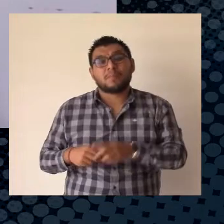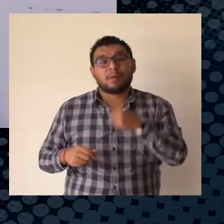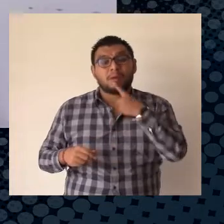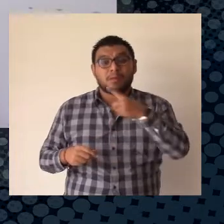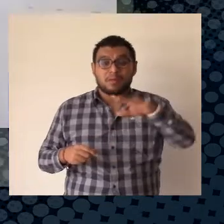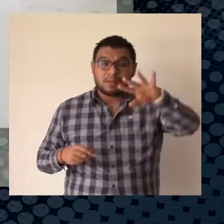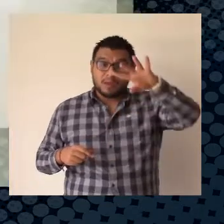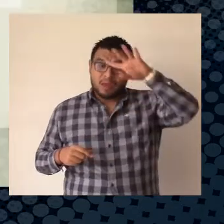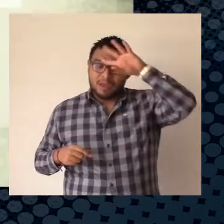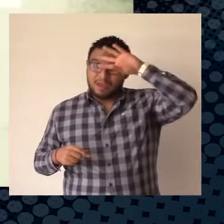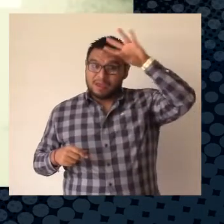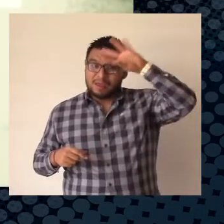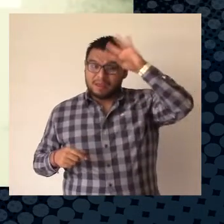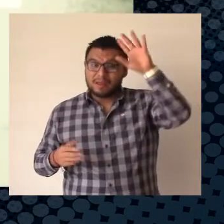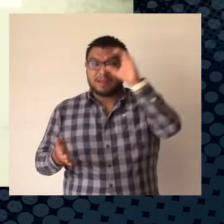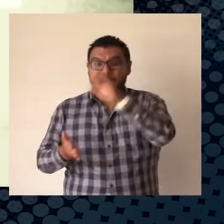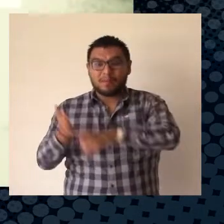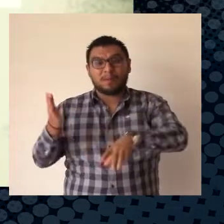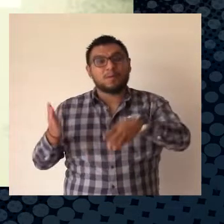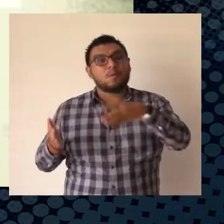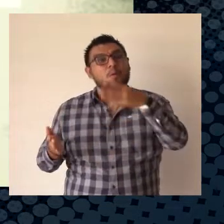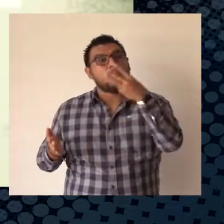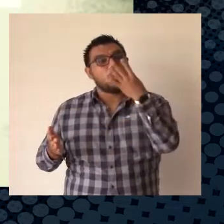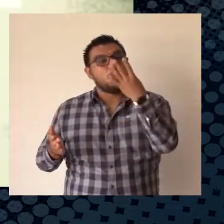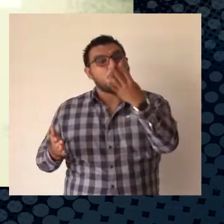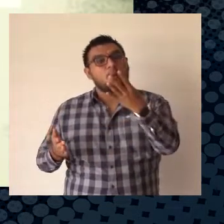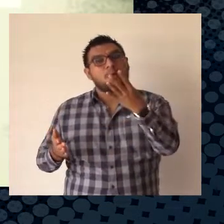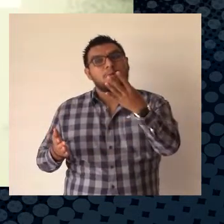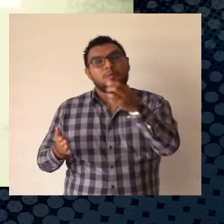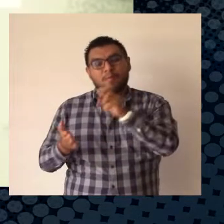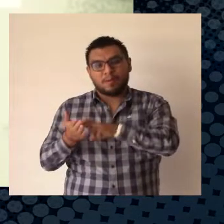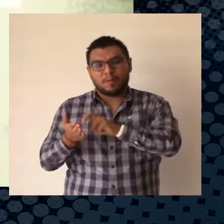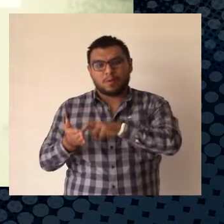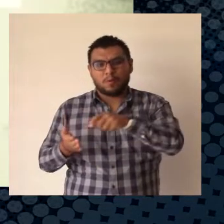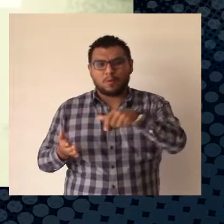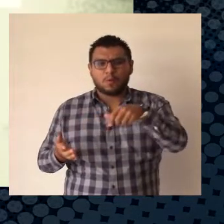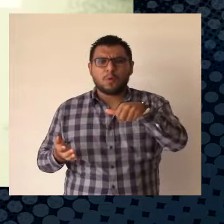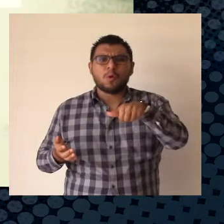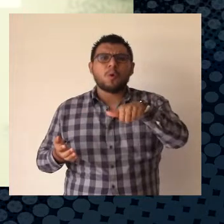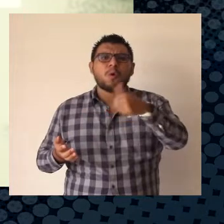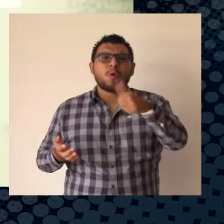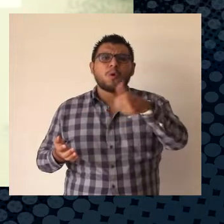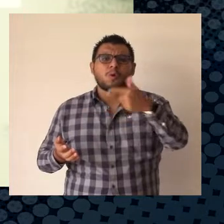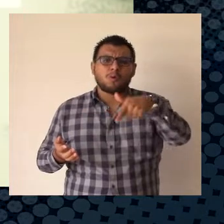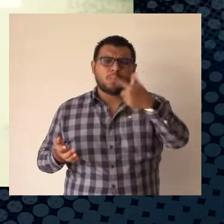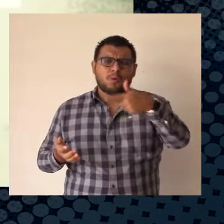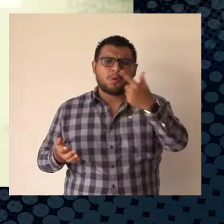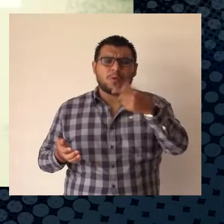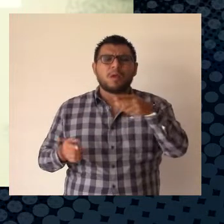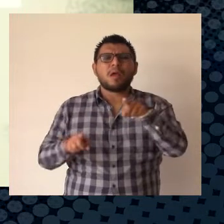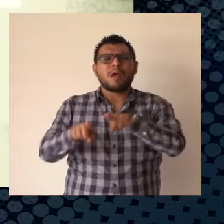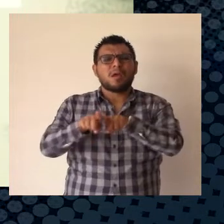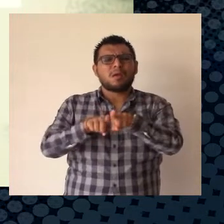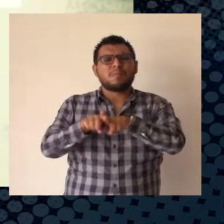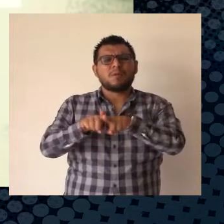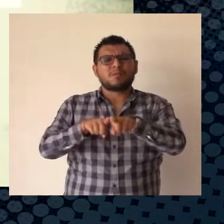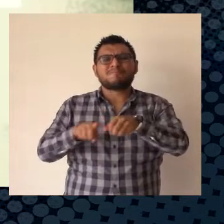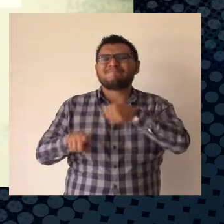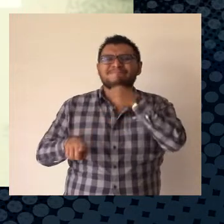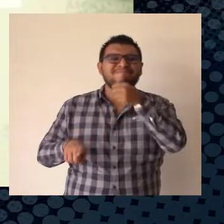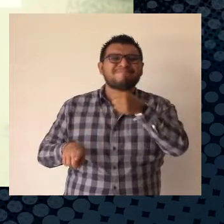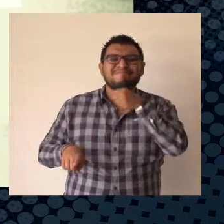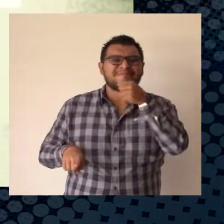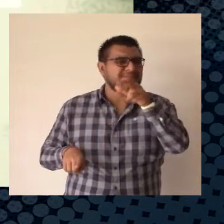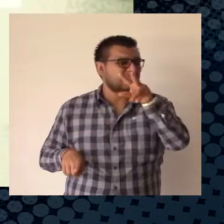en Santiago 4, 11 y 12. Hermanos, no murmuréis, eso